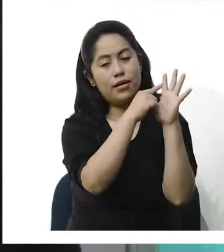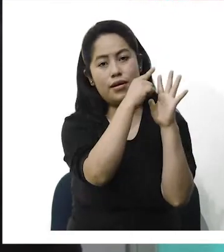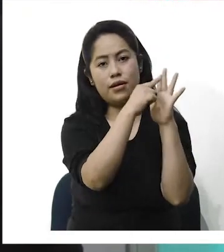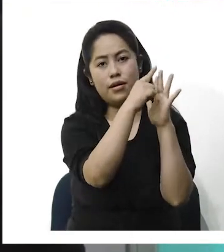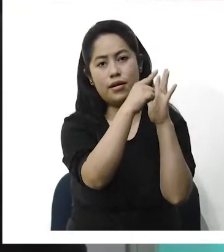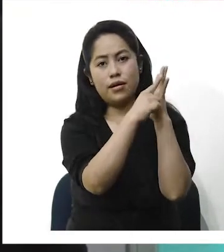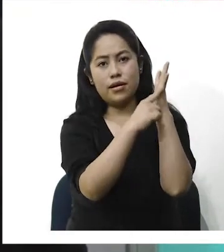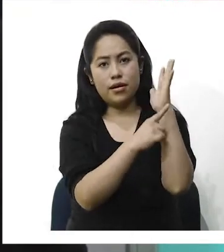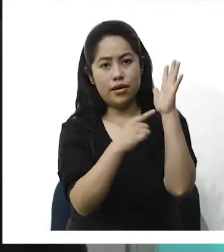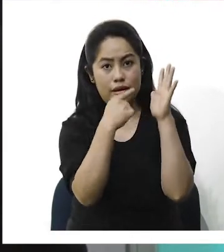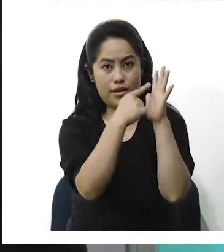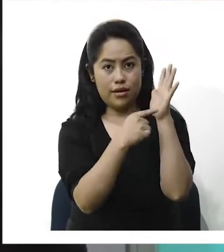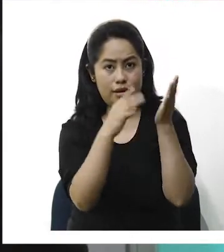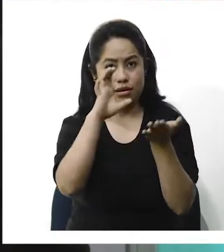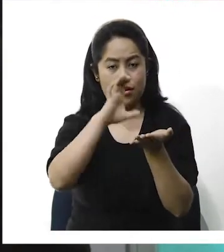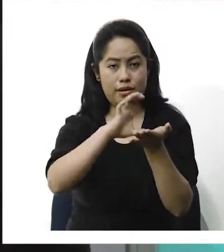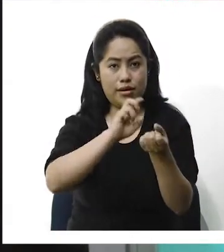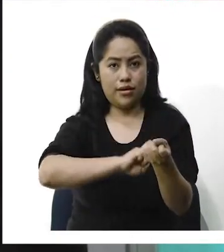las dendritas.